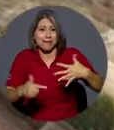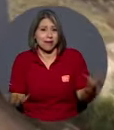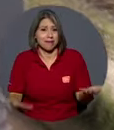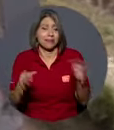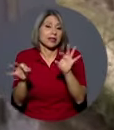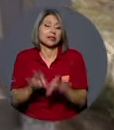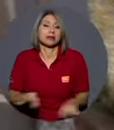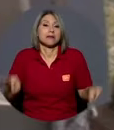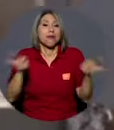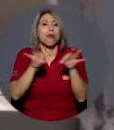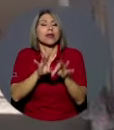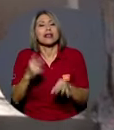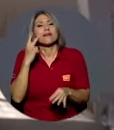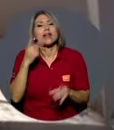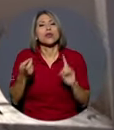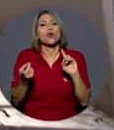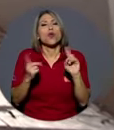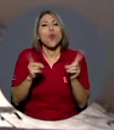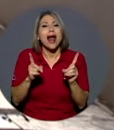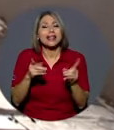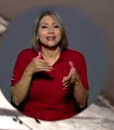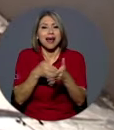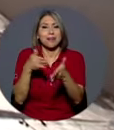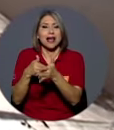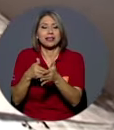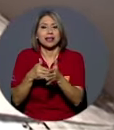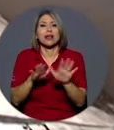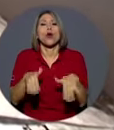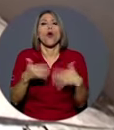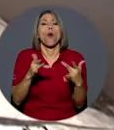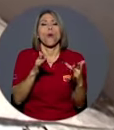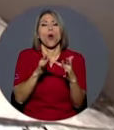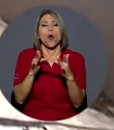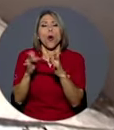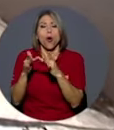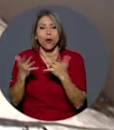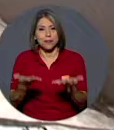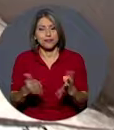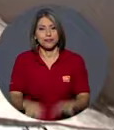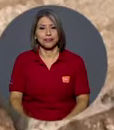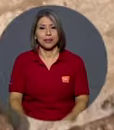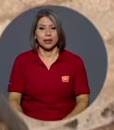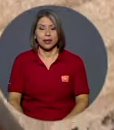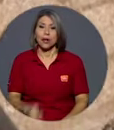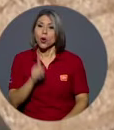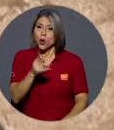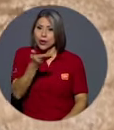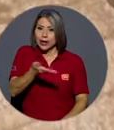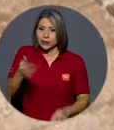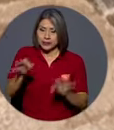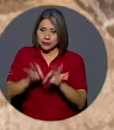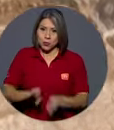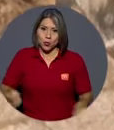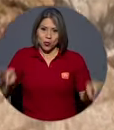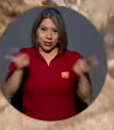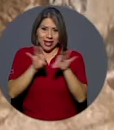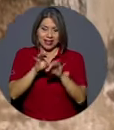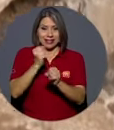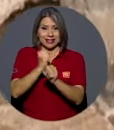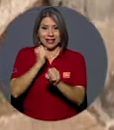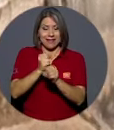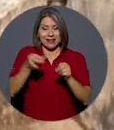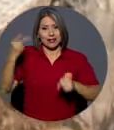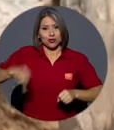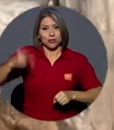importante poder valorar cuáles y cómo interactúan las amenazas entre sí. Bueno, una cosa importante es que